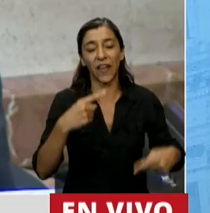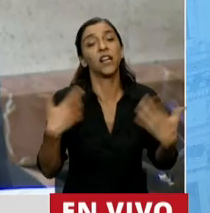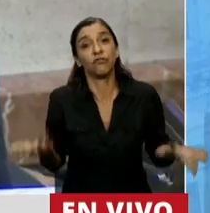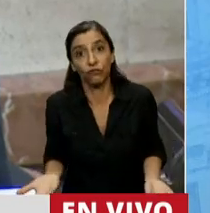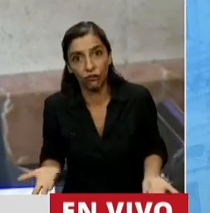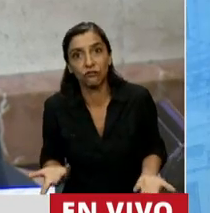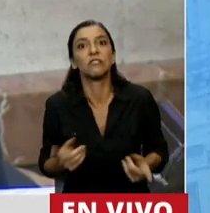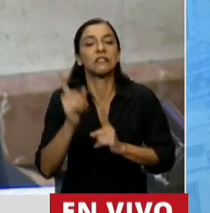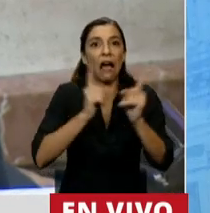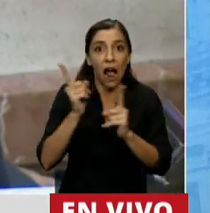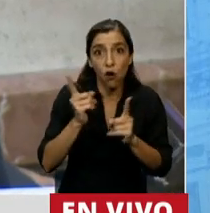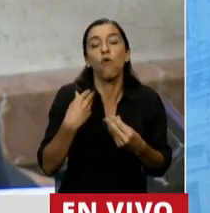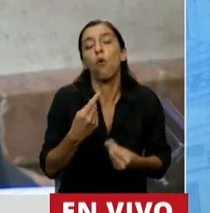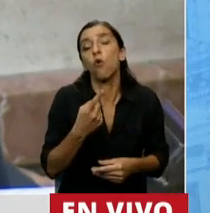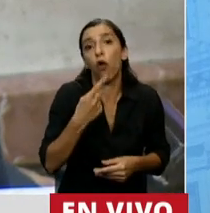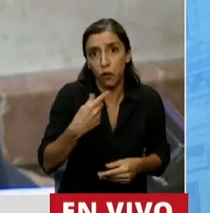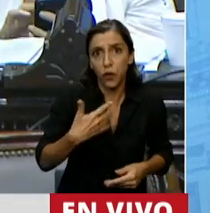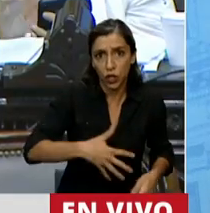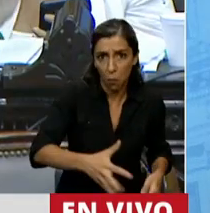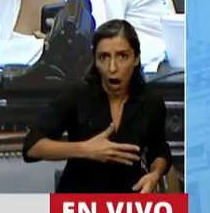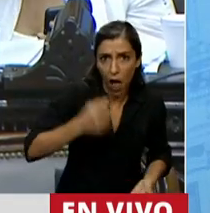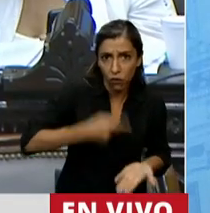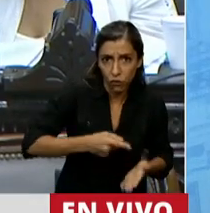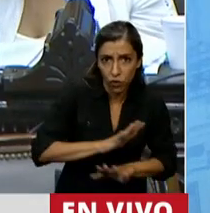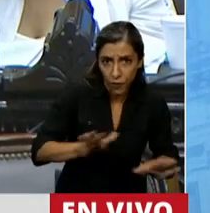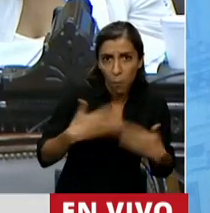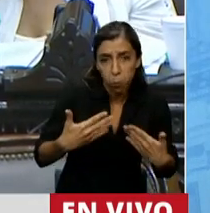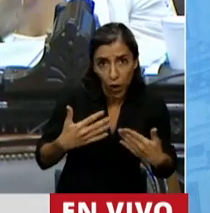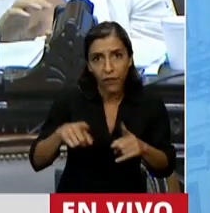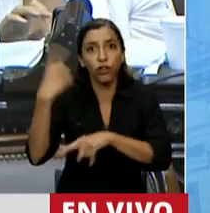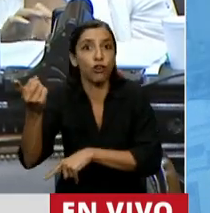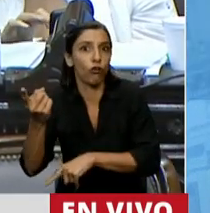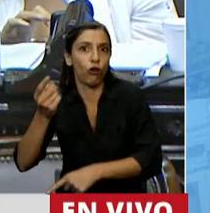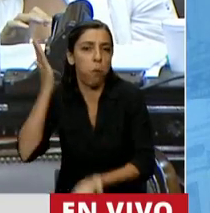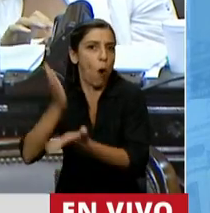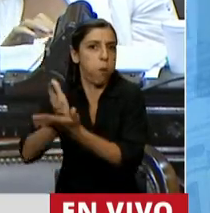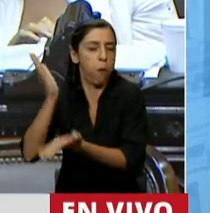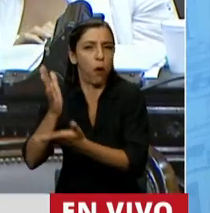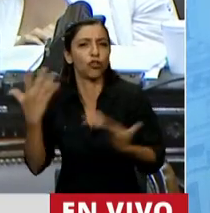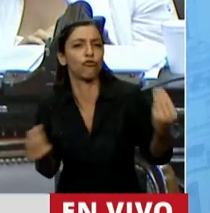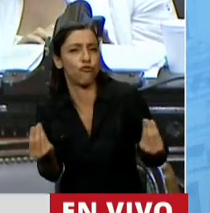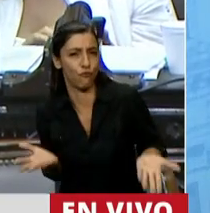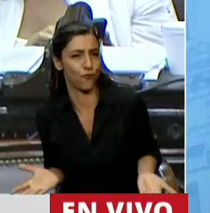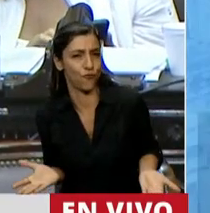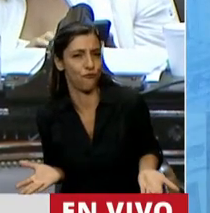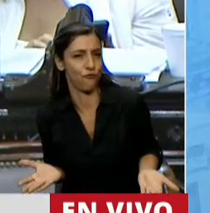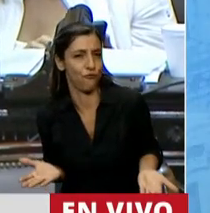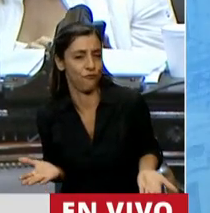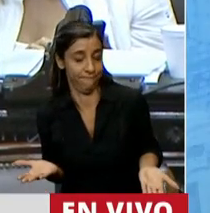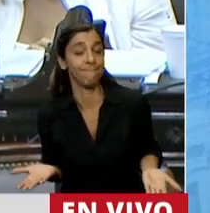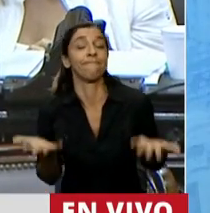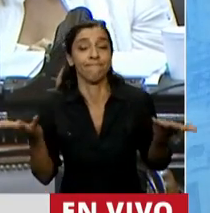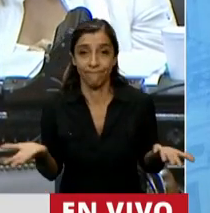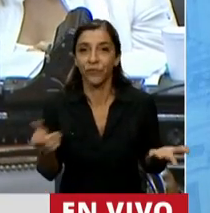se cuenten interrupciones legales del embarazo y en otros lugares se estén contando procesamientos. Mire, presidente, el mantenimiento de